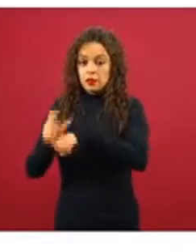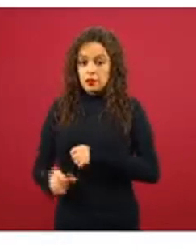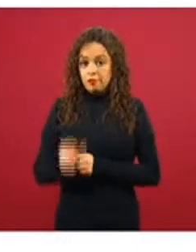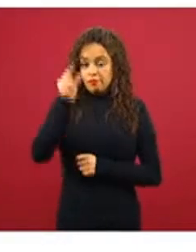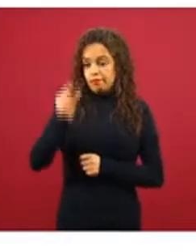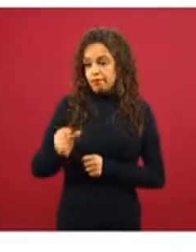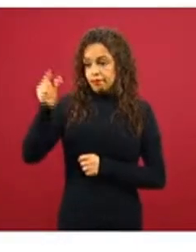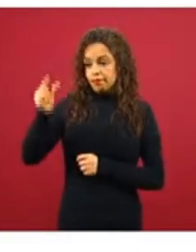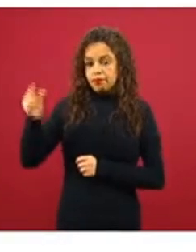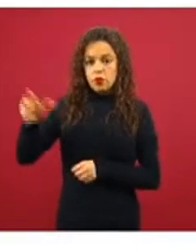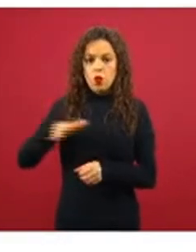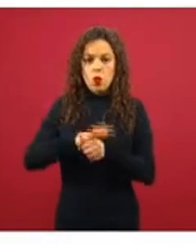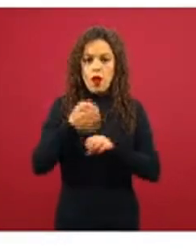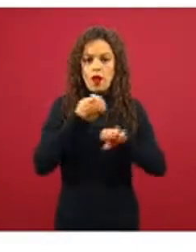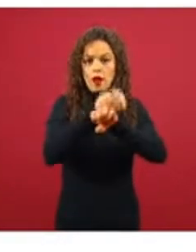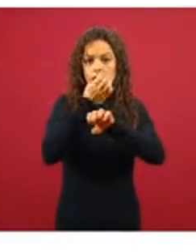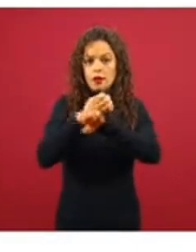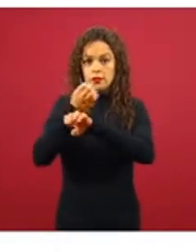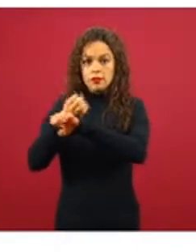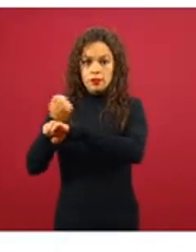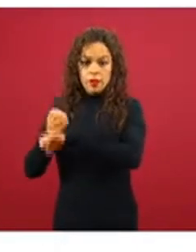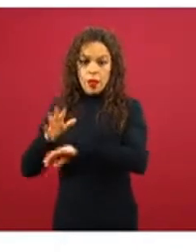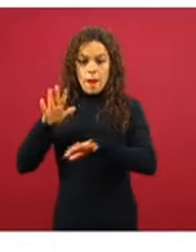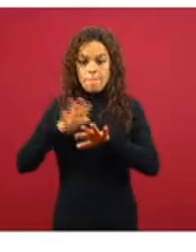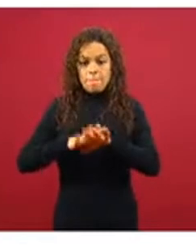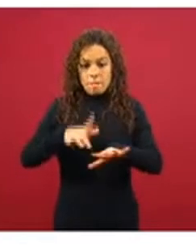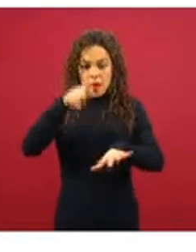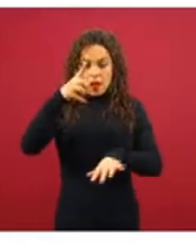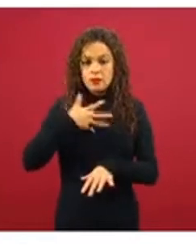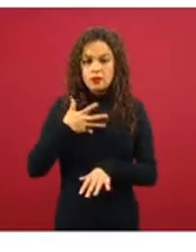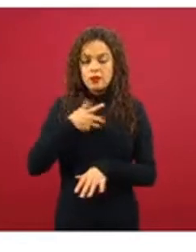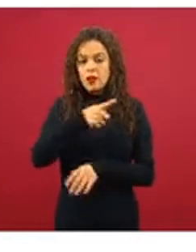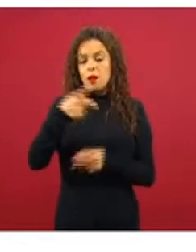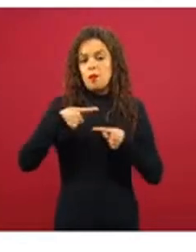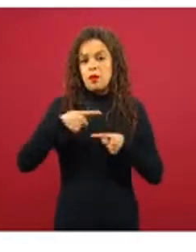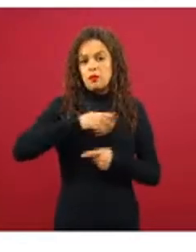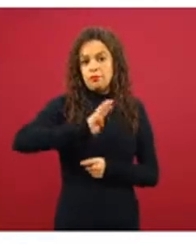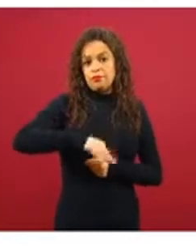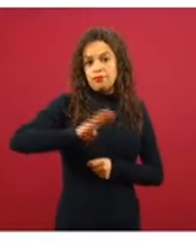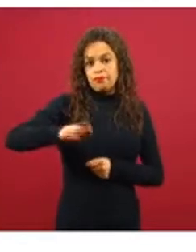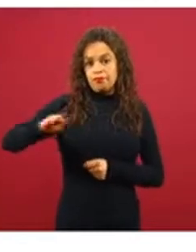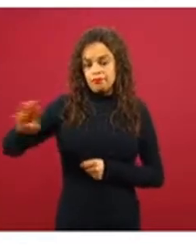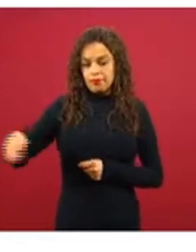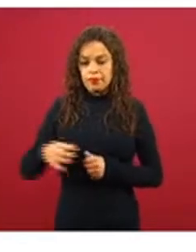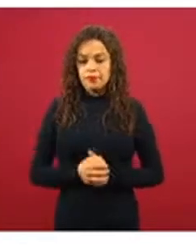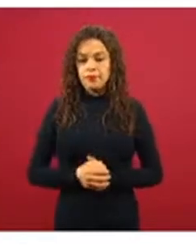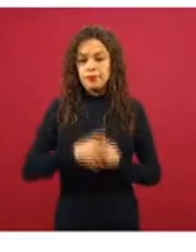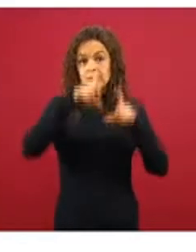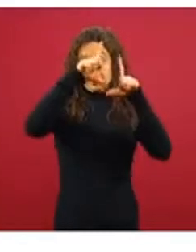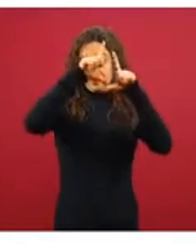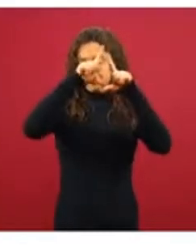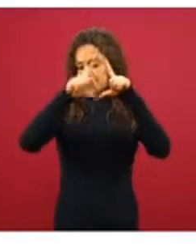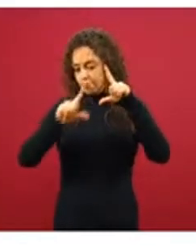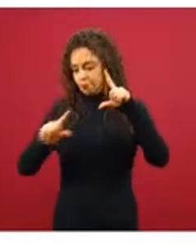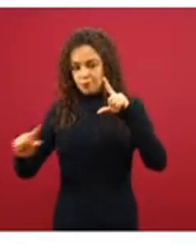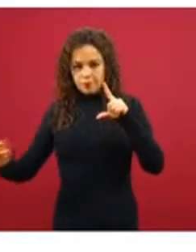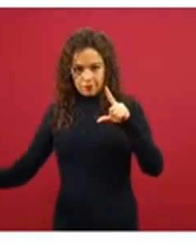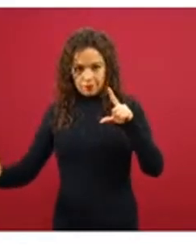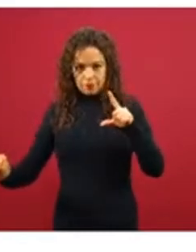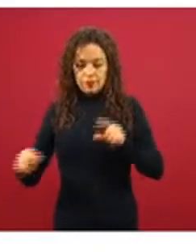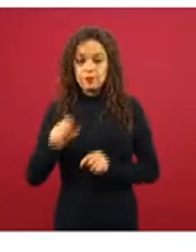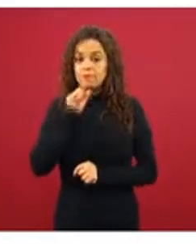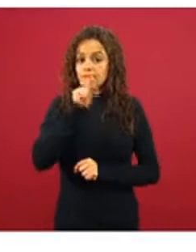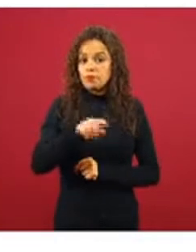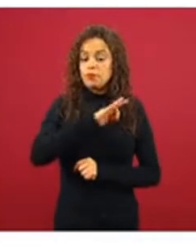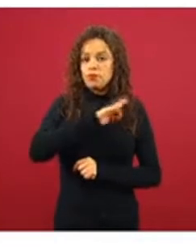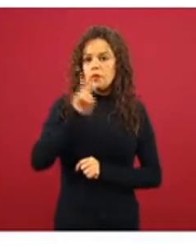federativas concentran la mayor carga de defunciones, están en orden descendente, pero también además podemos ver cuáles son aquellas que